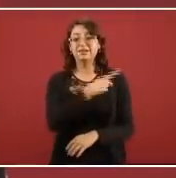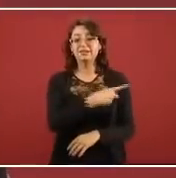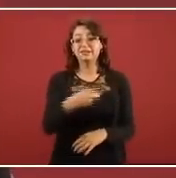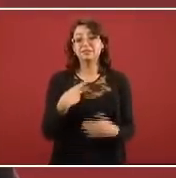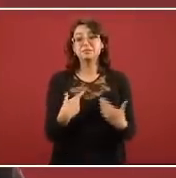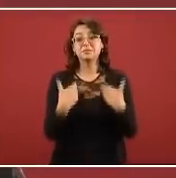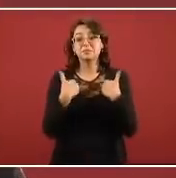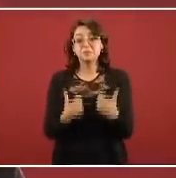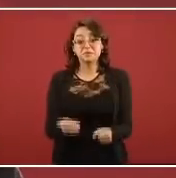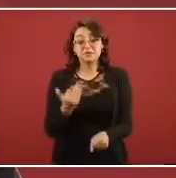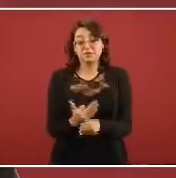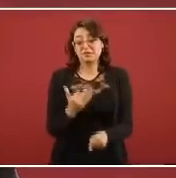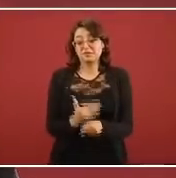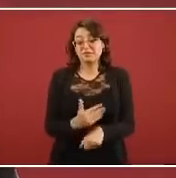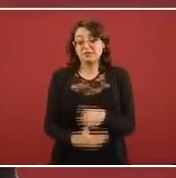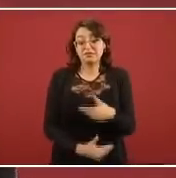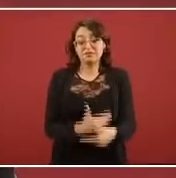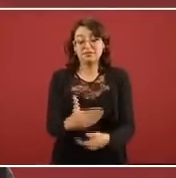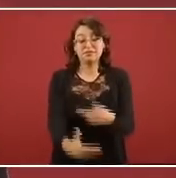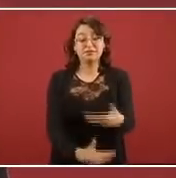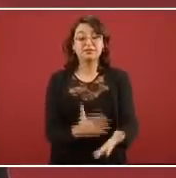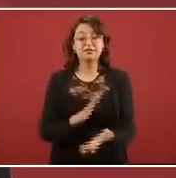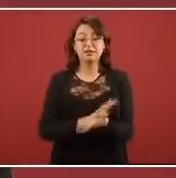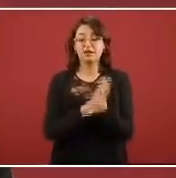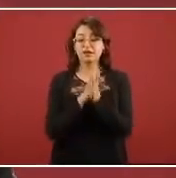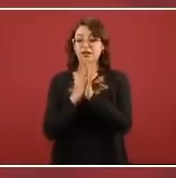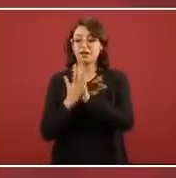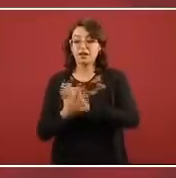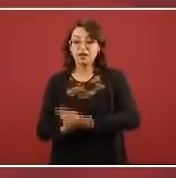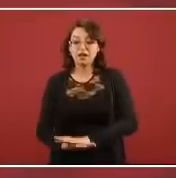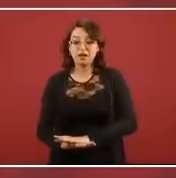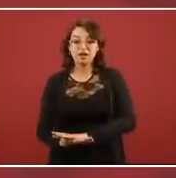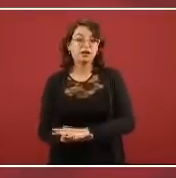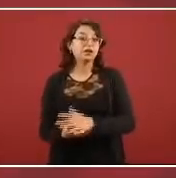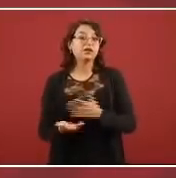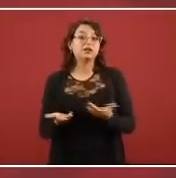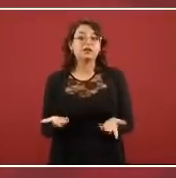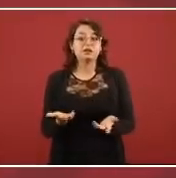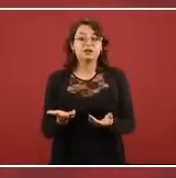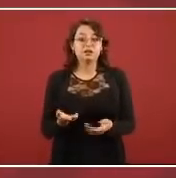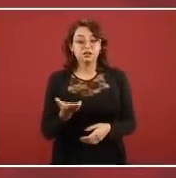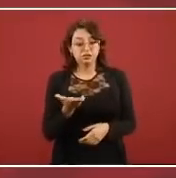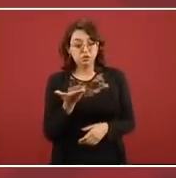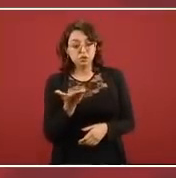se están dando cambios y tú no tienes